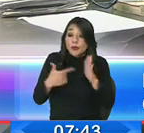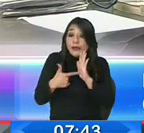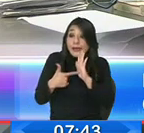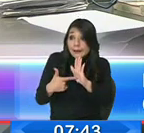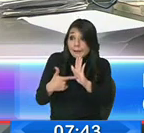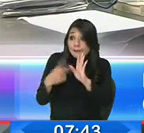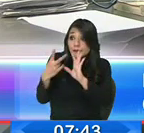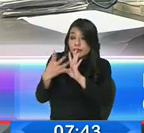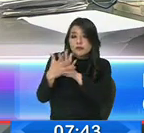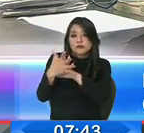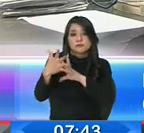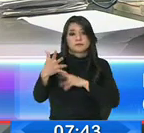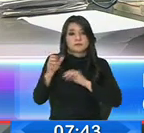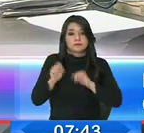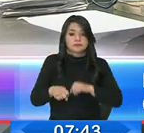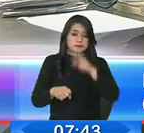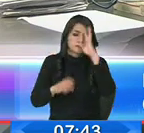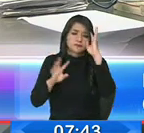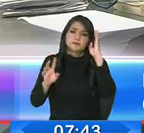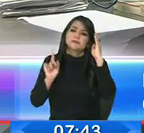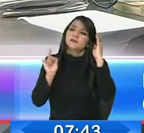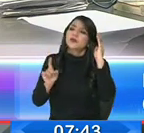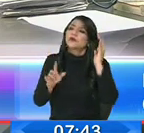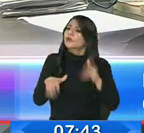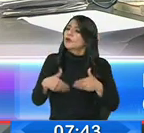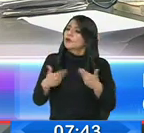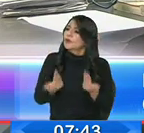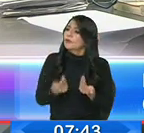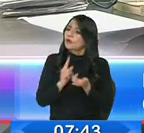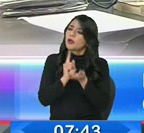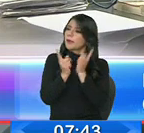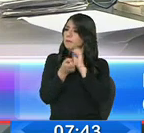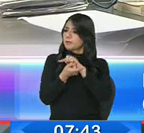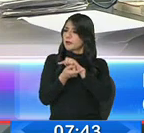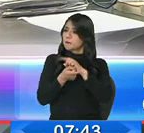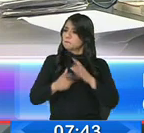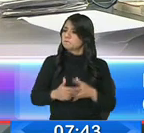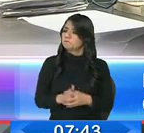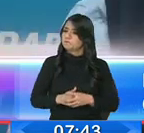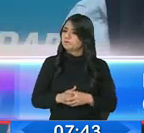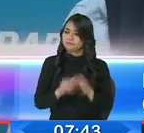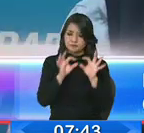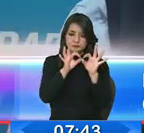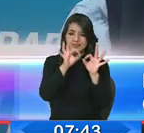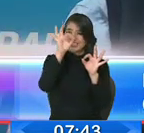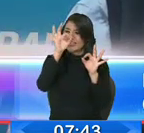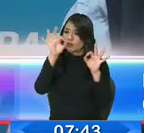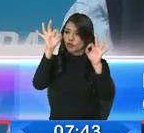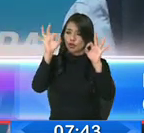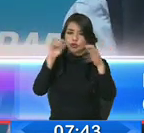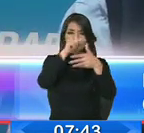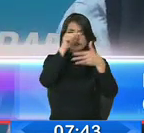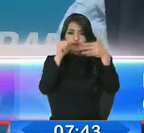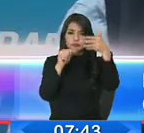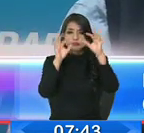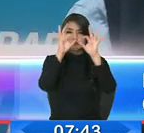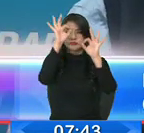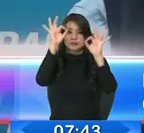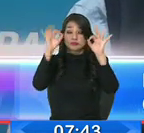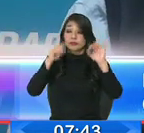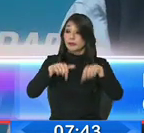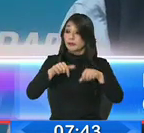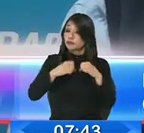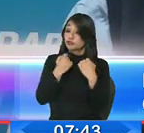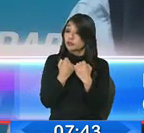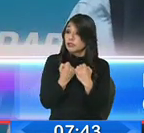ejemplo. ¿Y cómo cambiar, padre Fernández, esos indicadores en donde, por ejemplo, en una sociedad